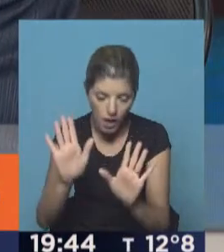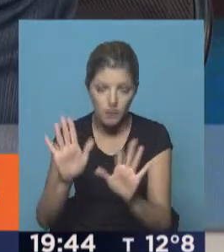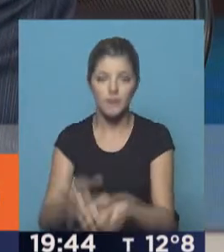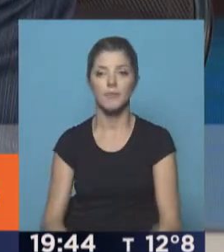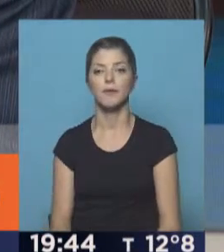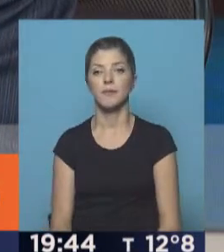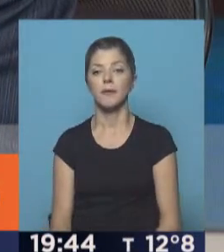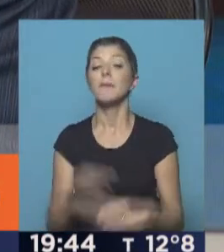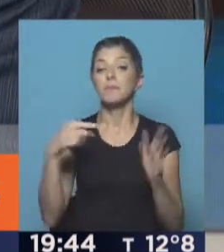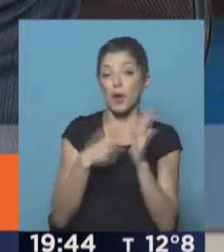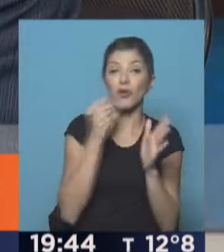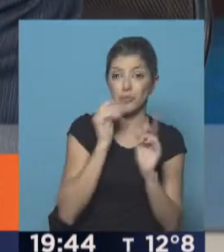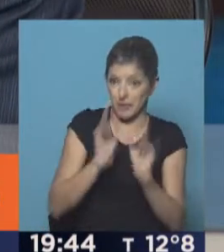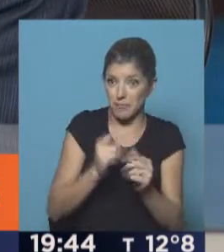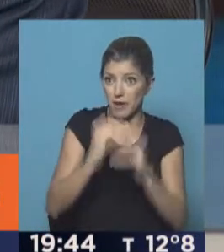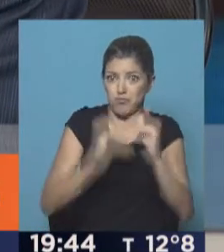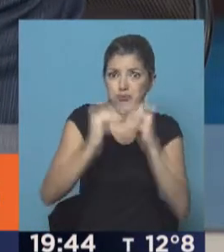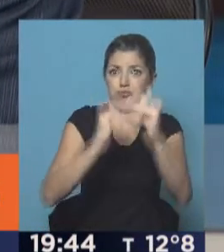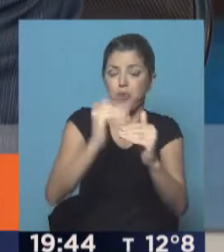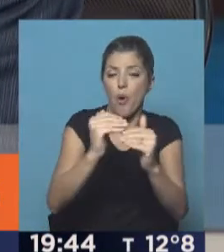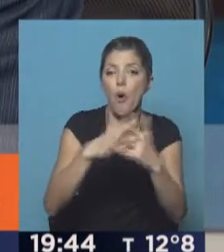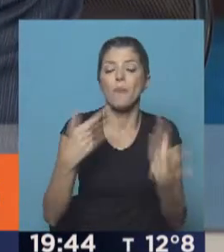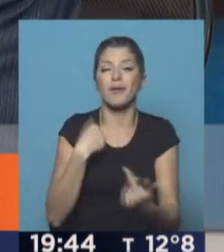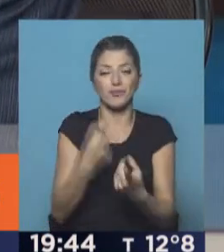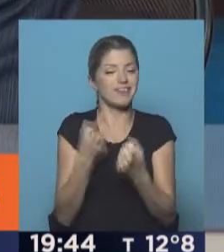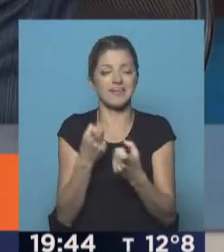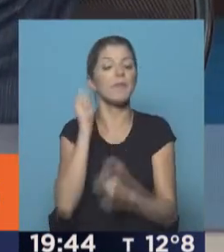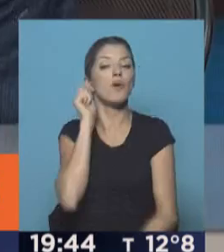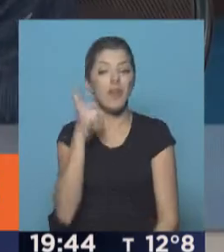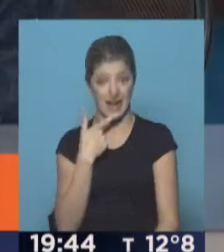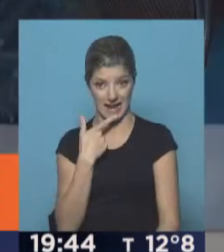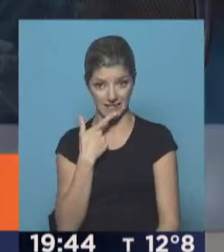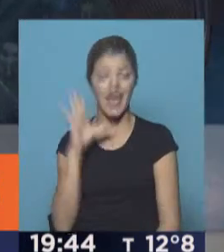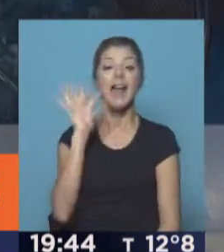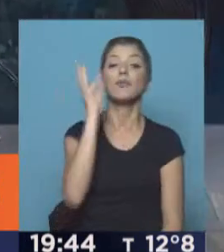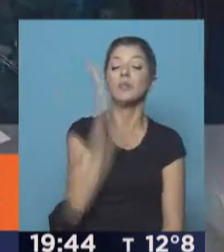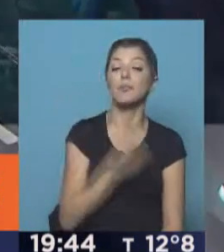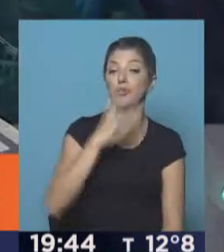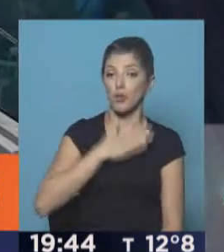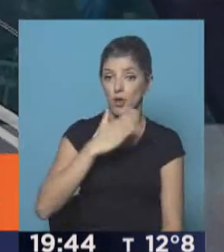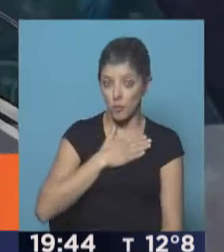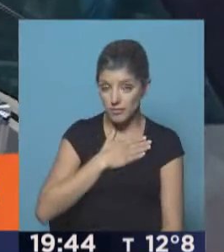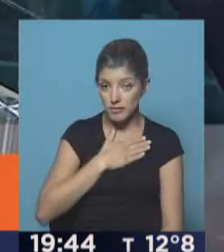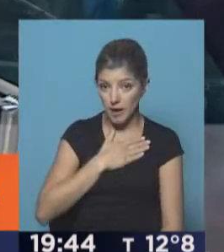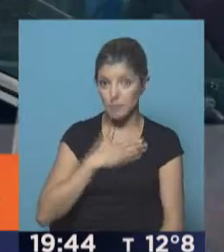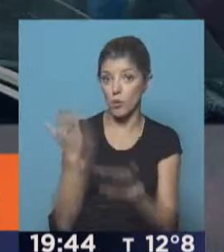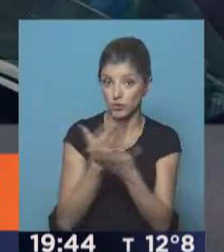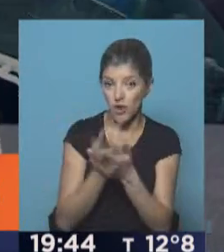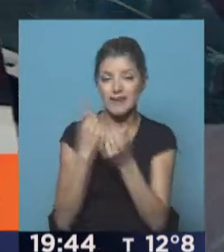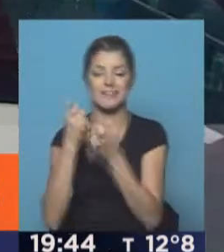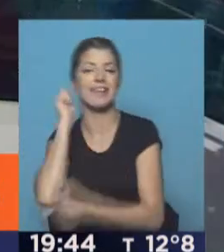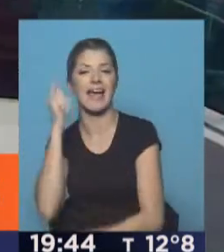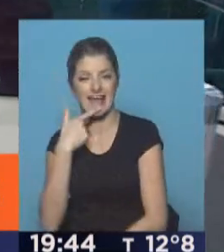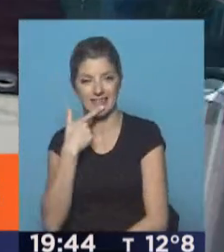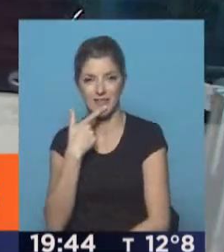La demanda sigue creciendo porque somos un país gas dependiente. 50% de nuestra matriz energética es gas. Ingeniero,